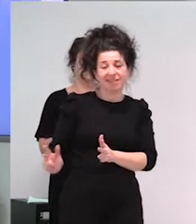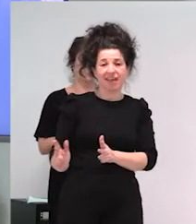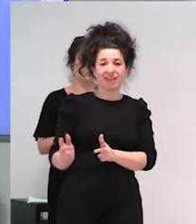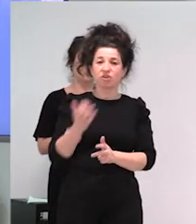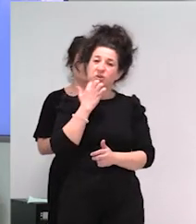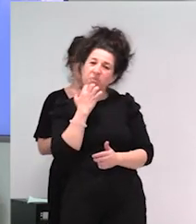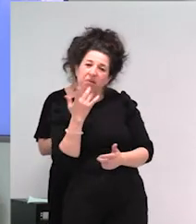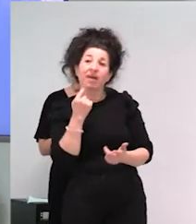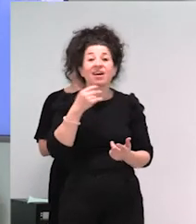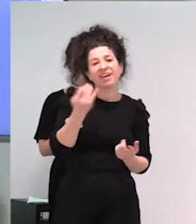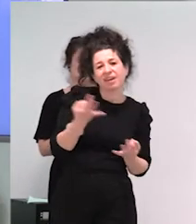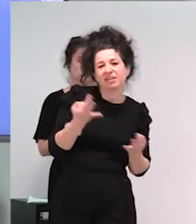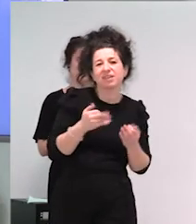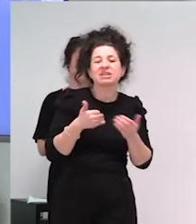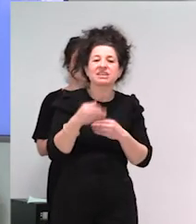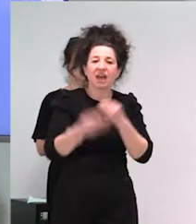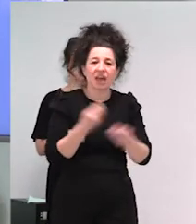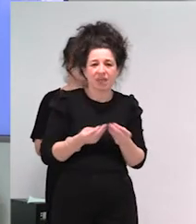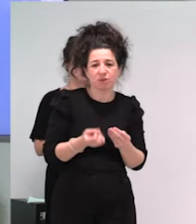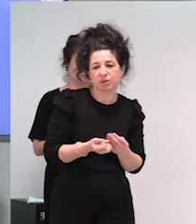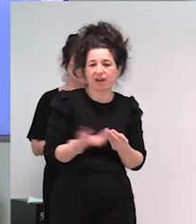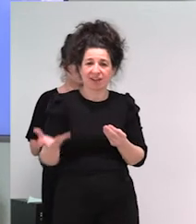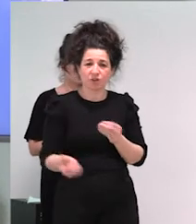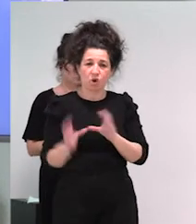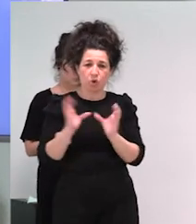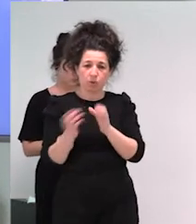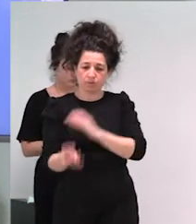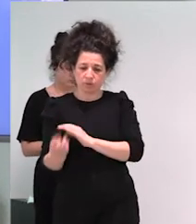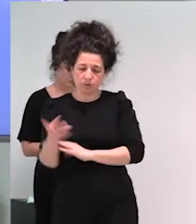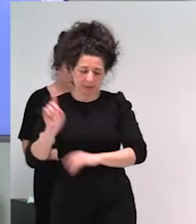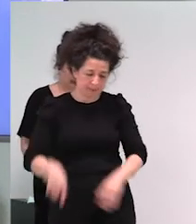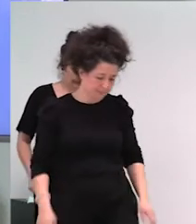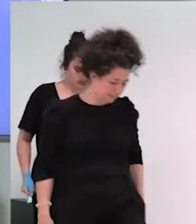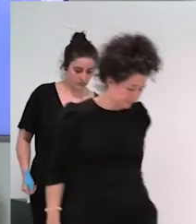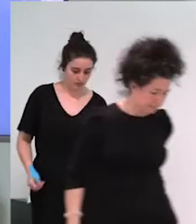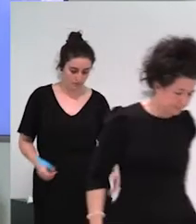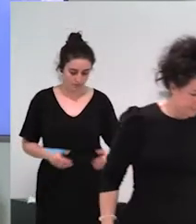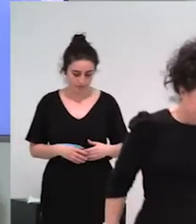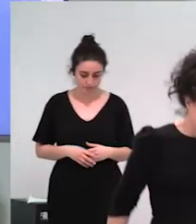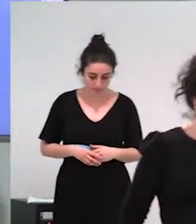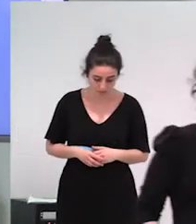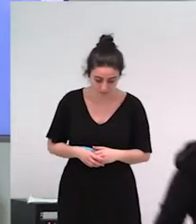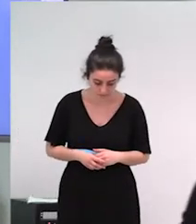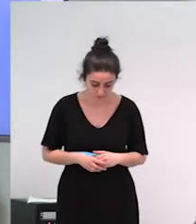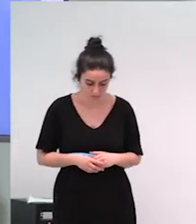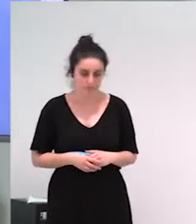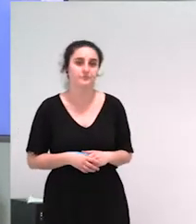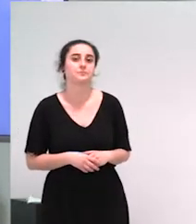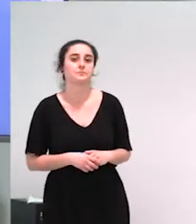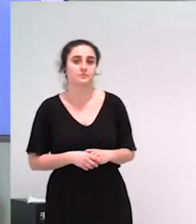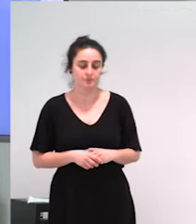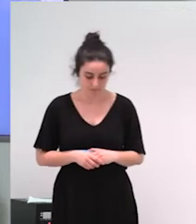si lo hiciéramos, surgieron los demás grupos de Fridays en el Estado español. También, como esto que decía, creo